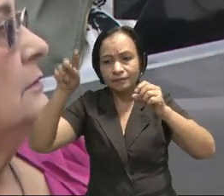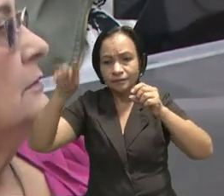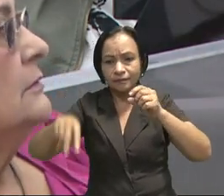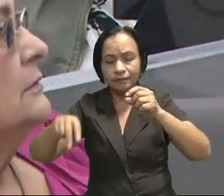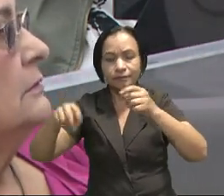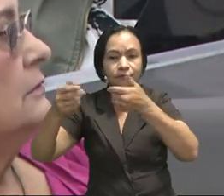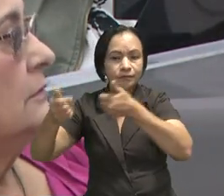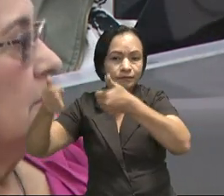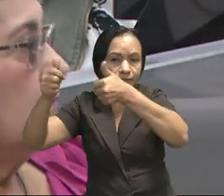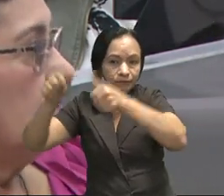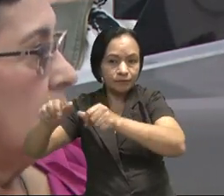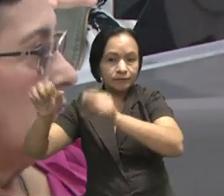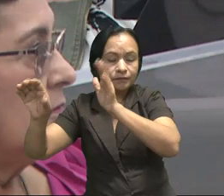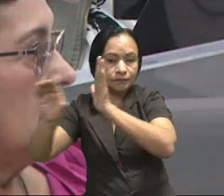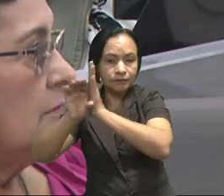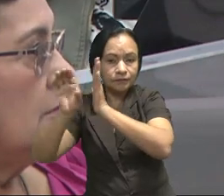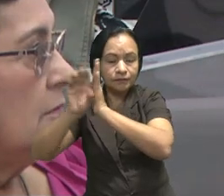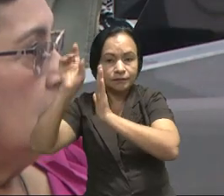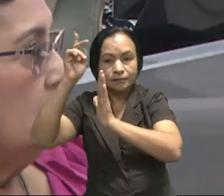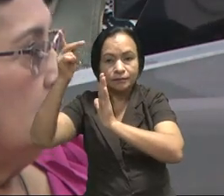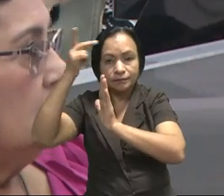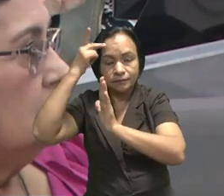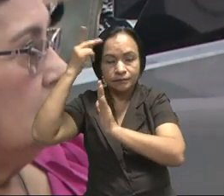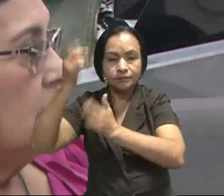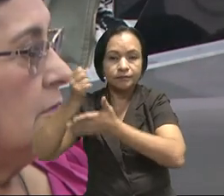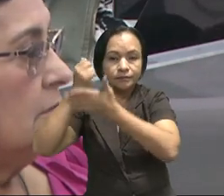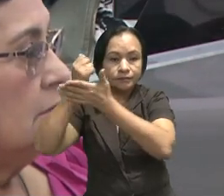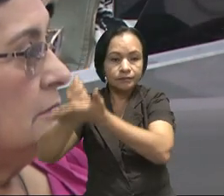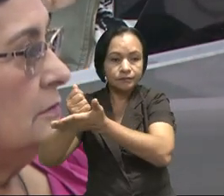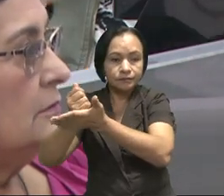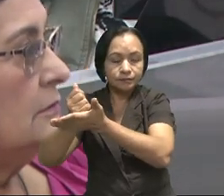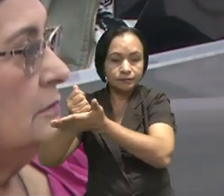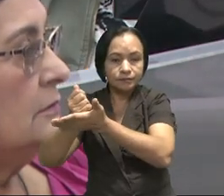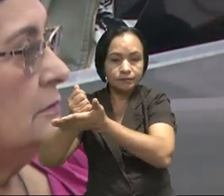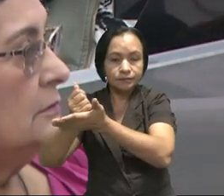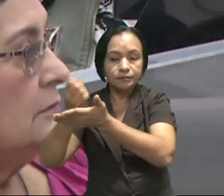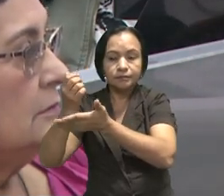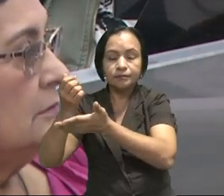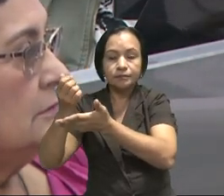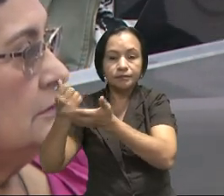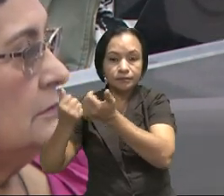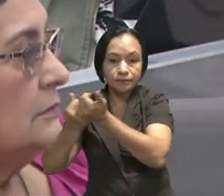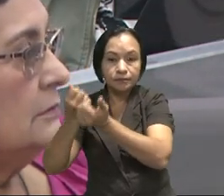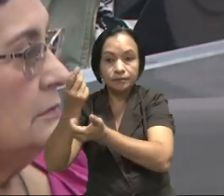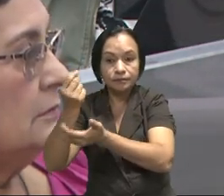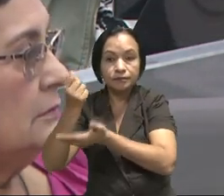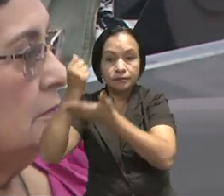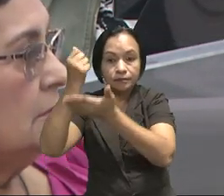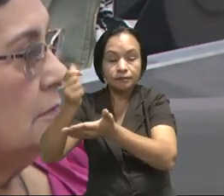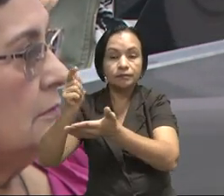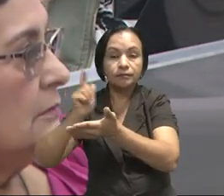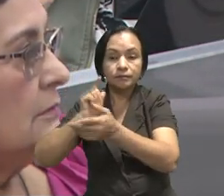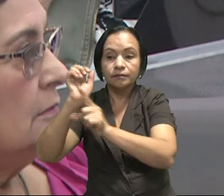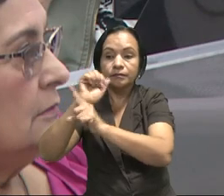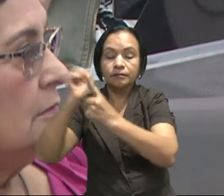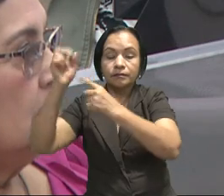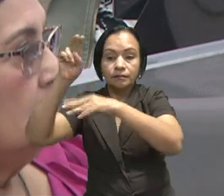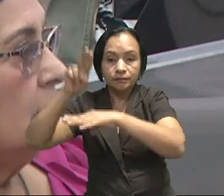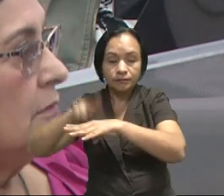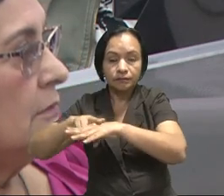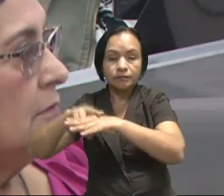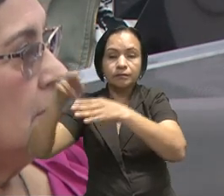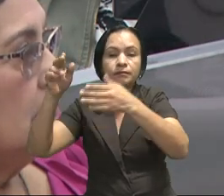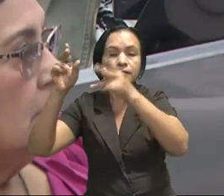la facultad constitucional para otorgar pensiones de gracia que la tiene la Asamblea